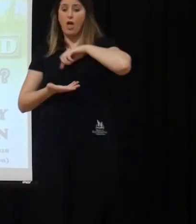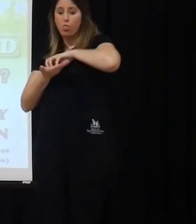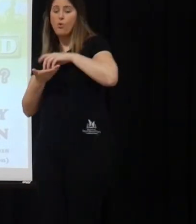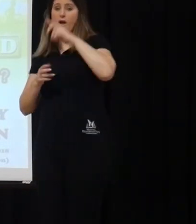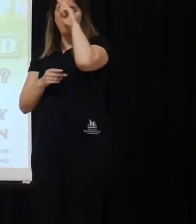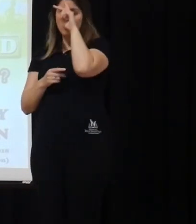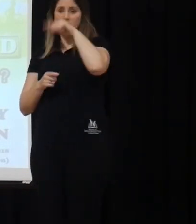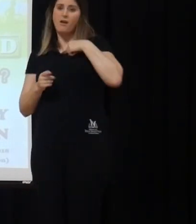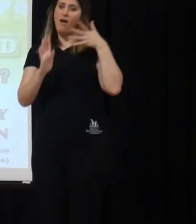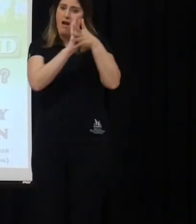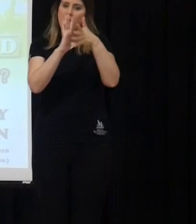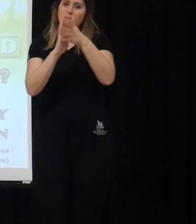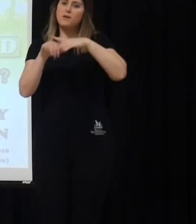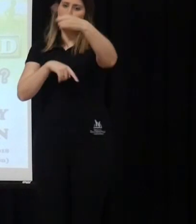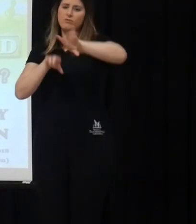inquietudes.